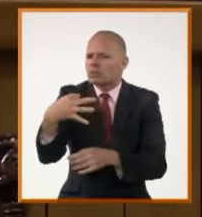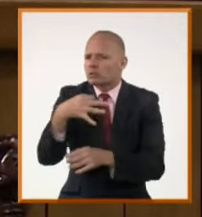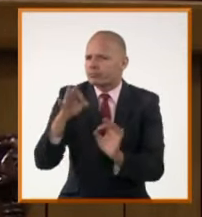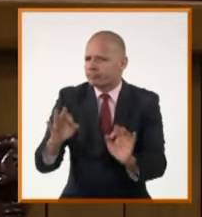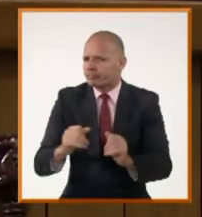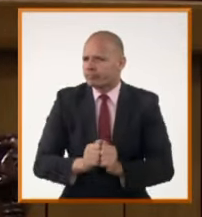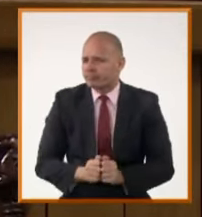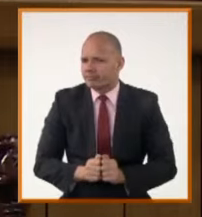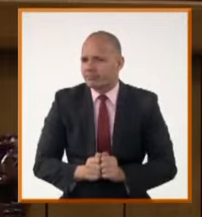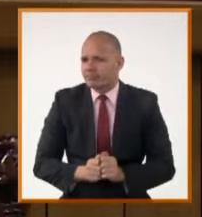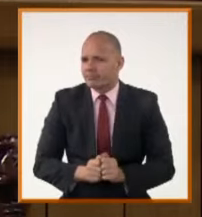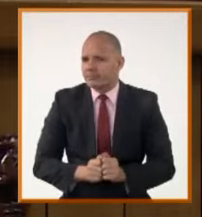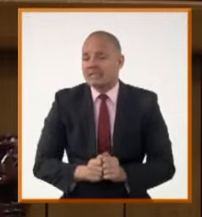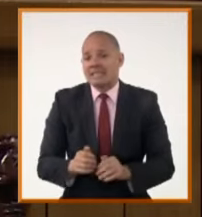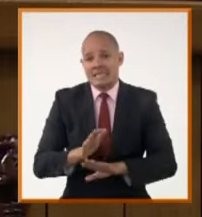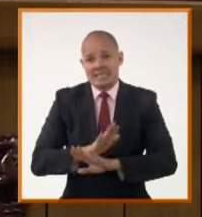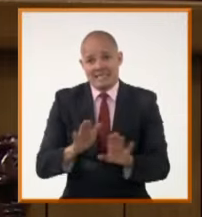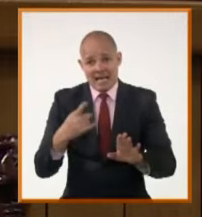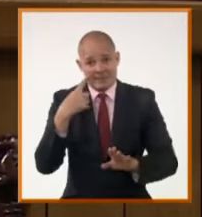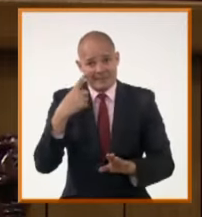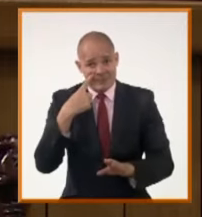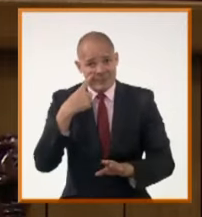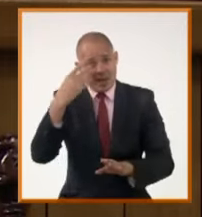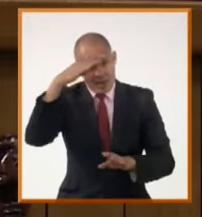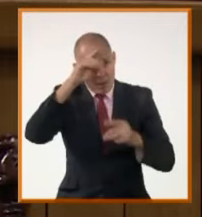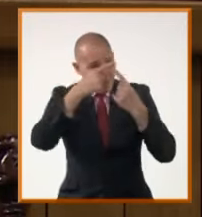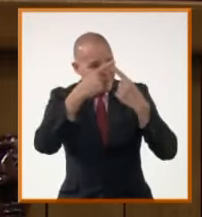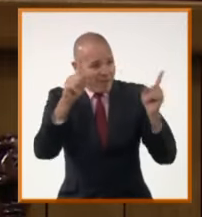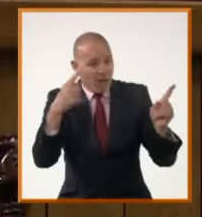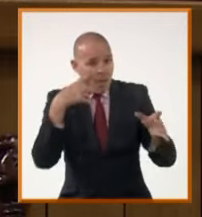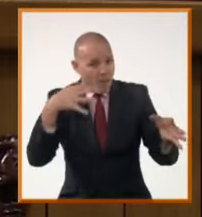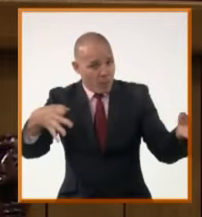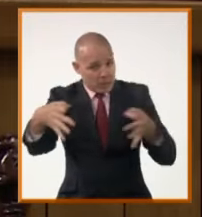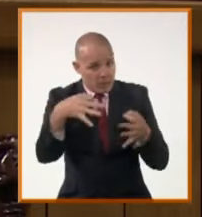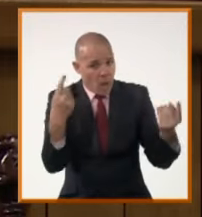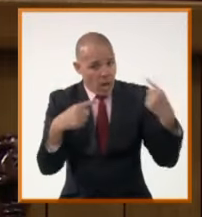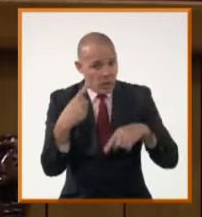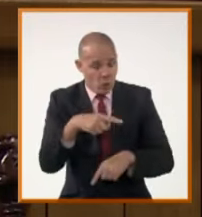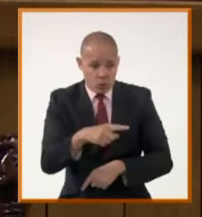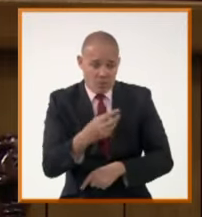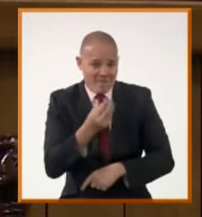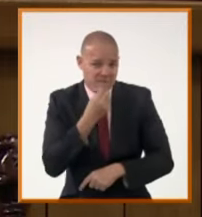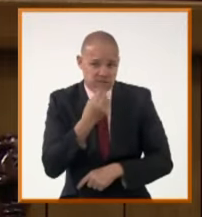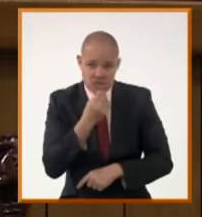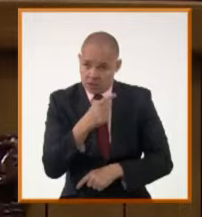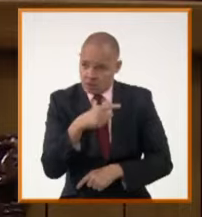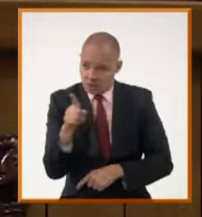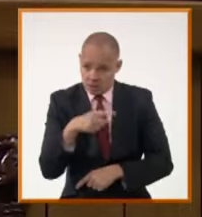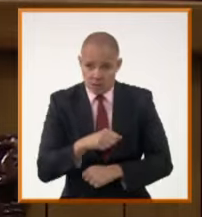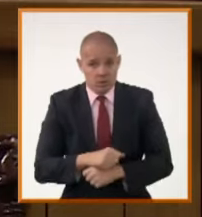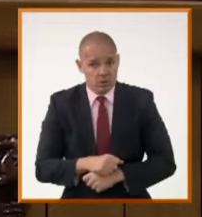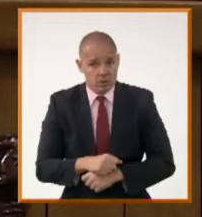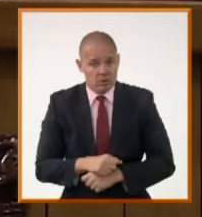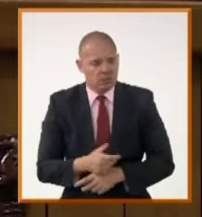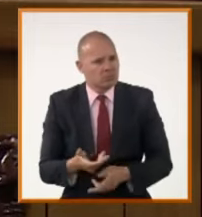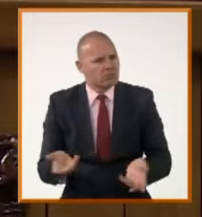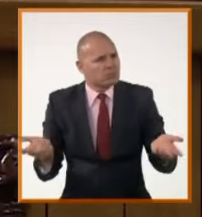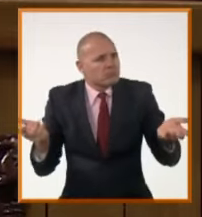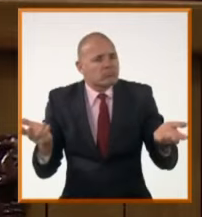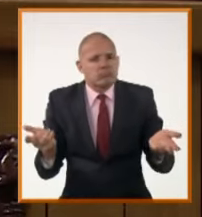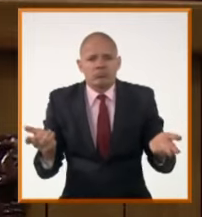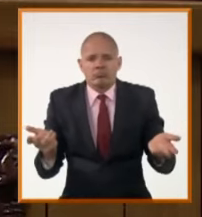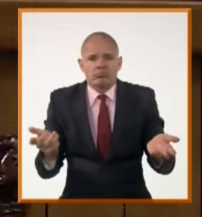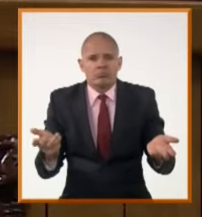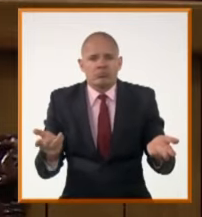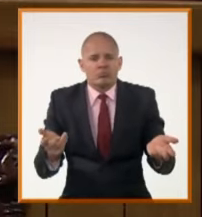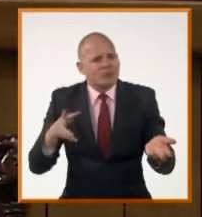Hay muchos inventos y tergiversaciones de una cosa tan buena que surgió antes de esta forma de